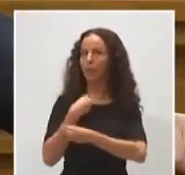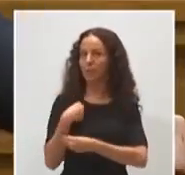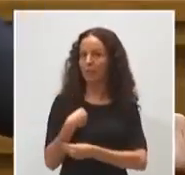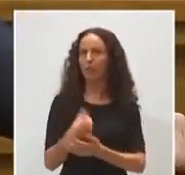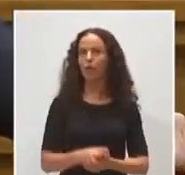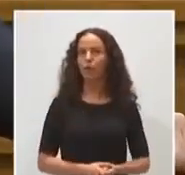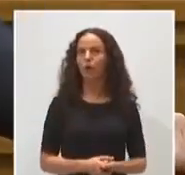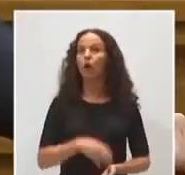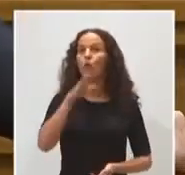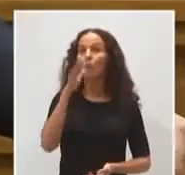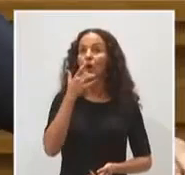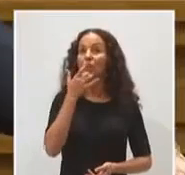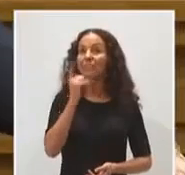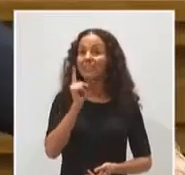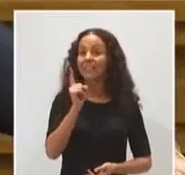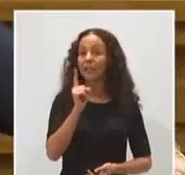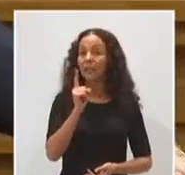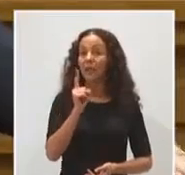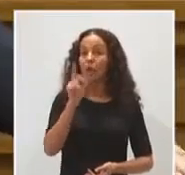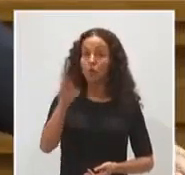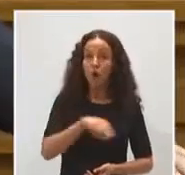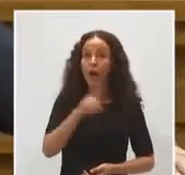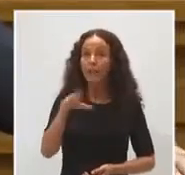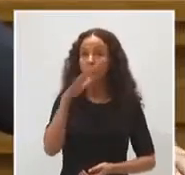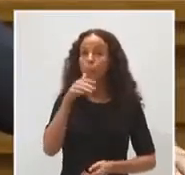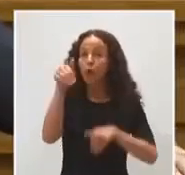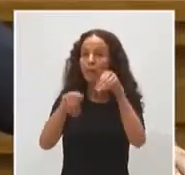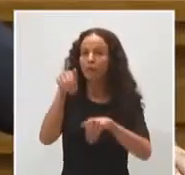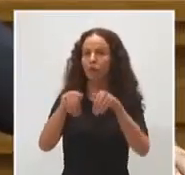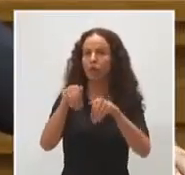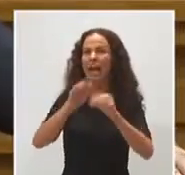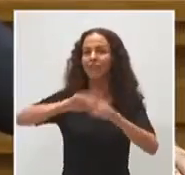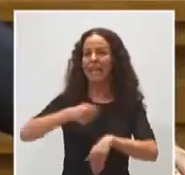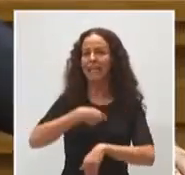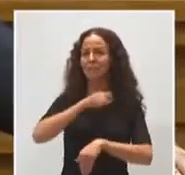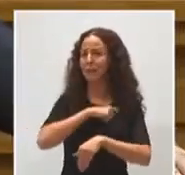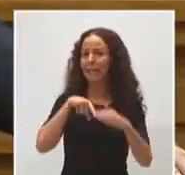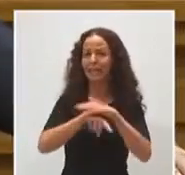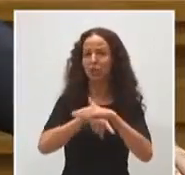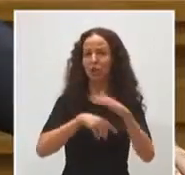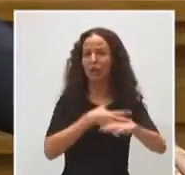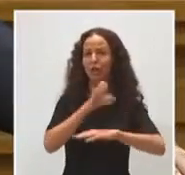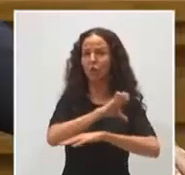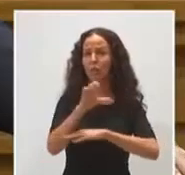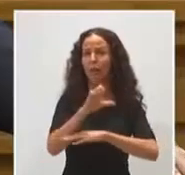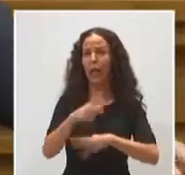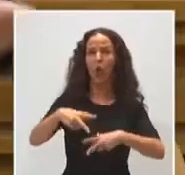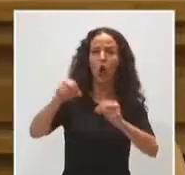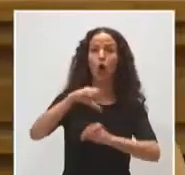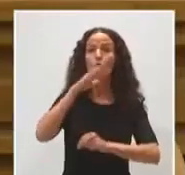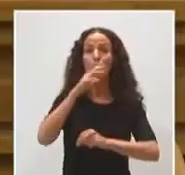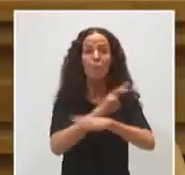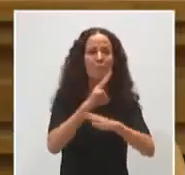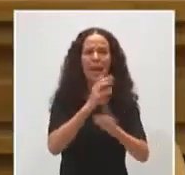porque si no llega a ser por ese voto españa no gestiona fondos europeos porque el partido popular estuvo en